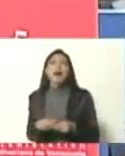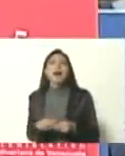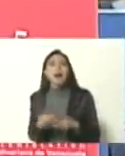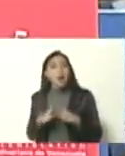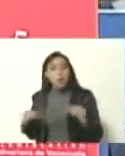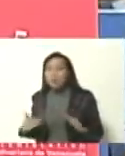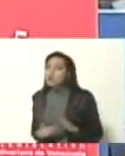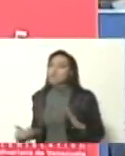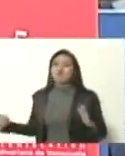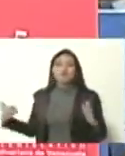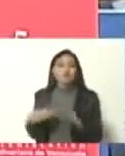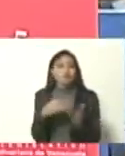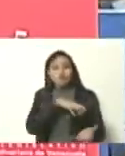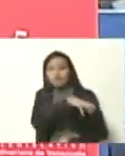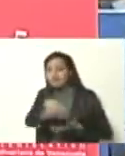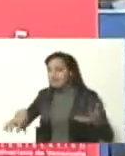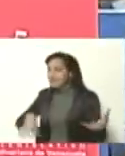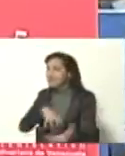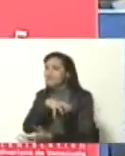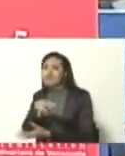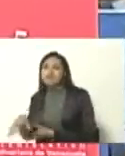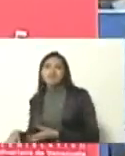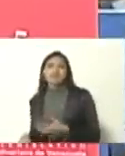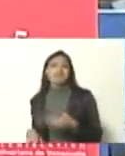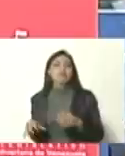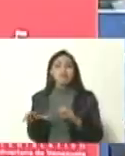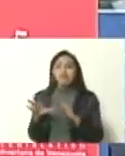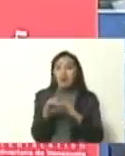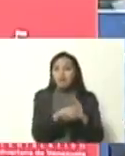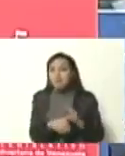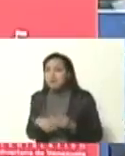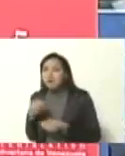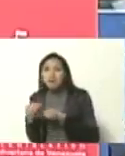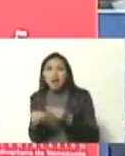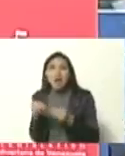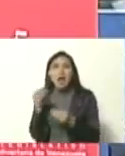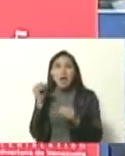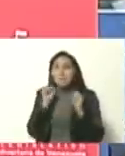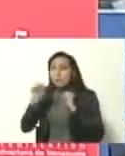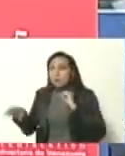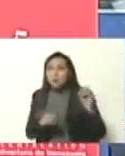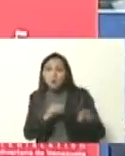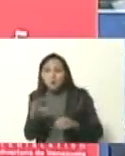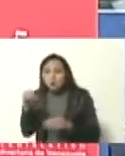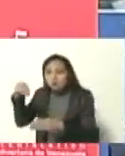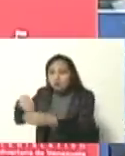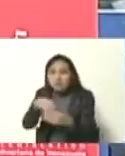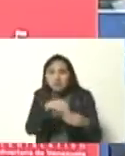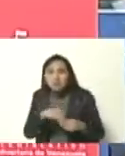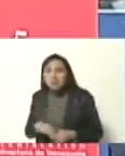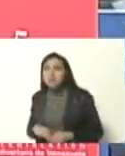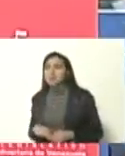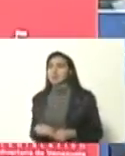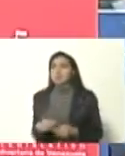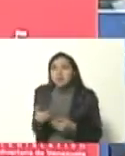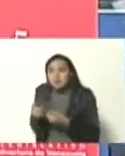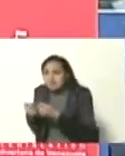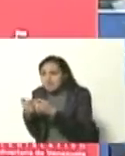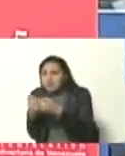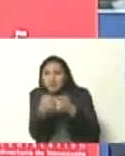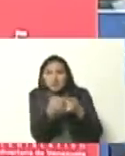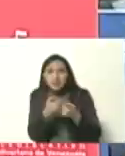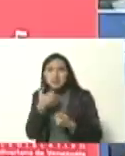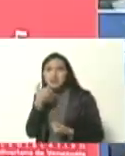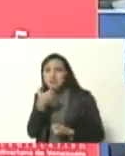acciones de desestabilización, sabotaje, colocación de explosivos, neutralización de una base de radares. No es la